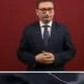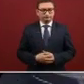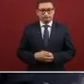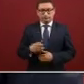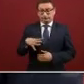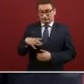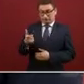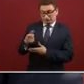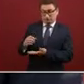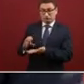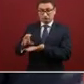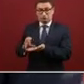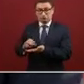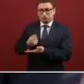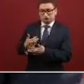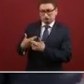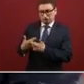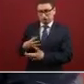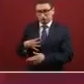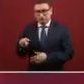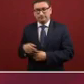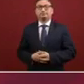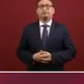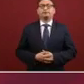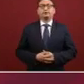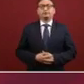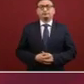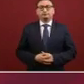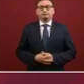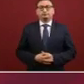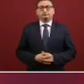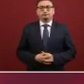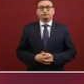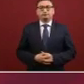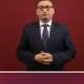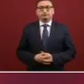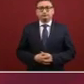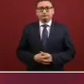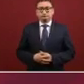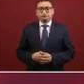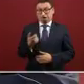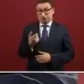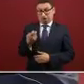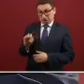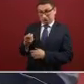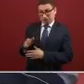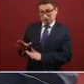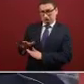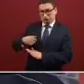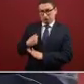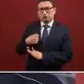un fondo revolvente que se tenía puede usar si se